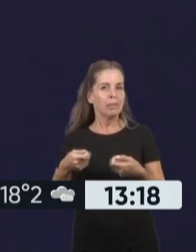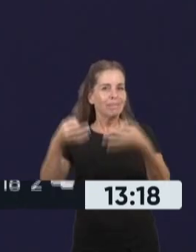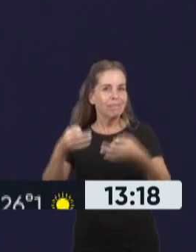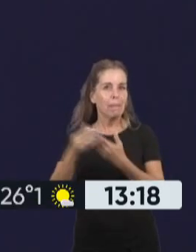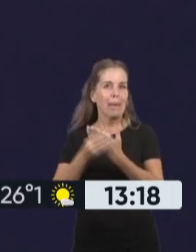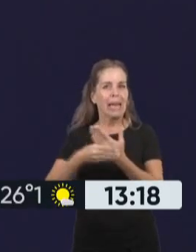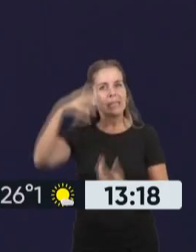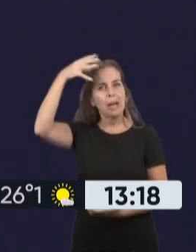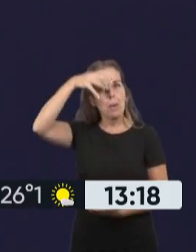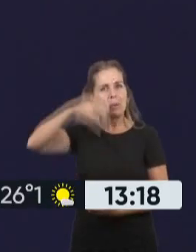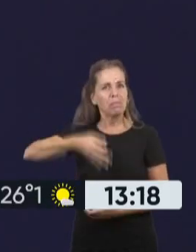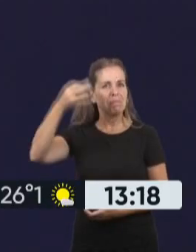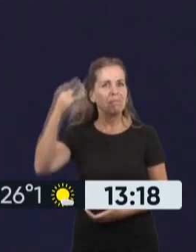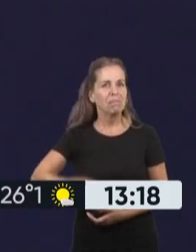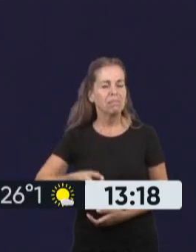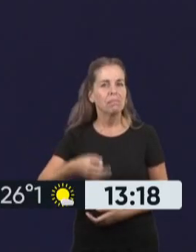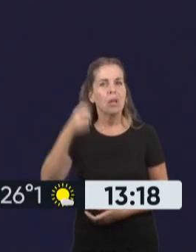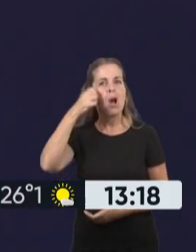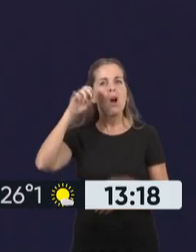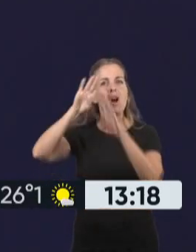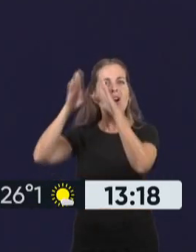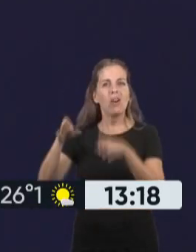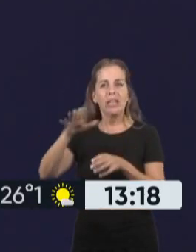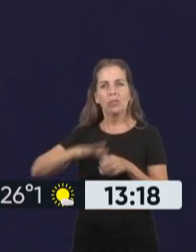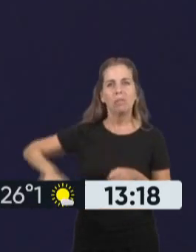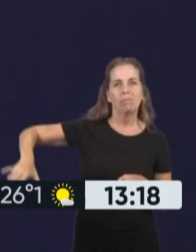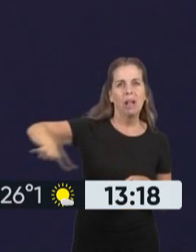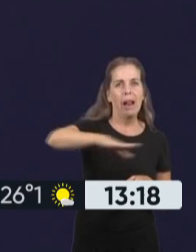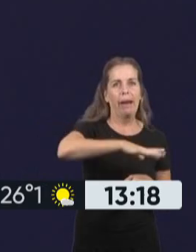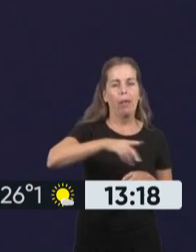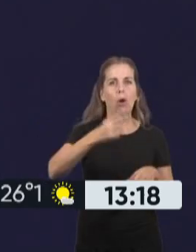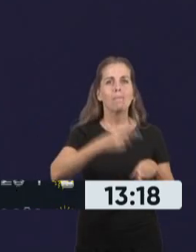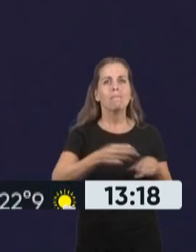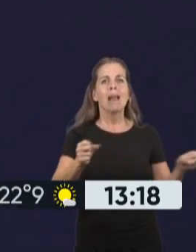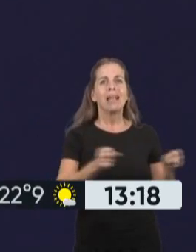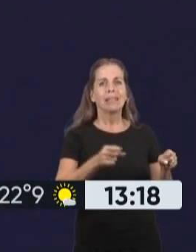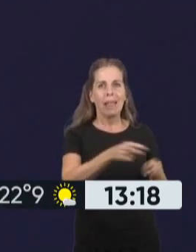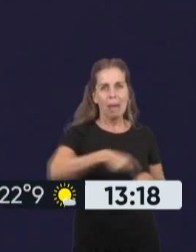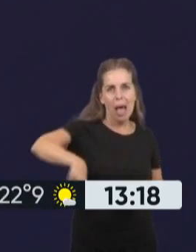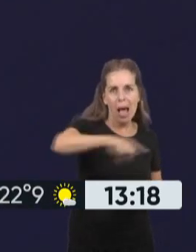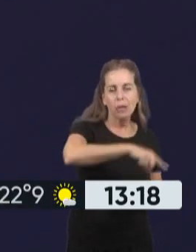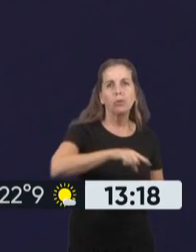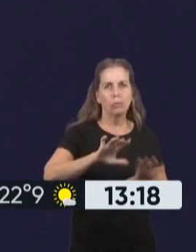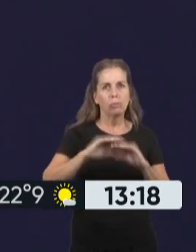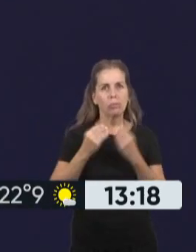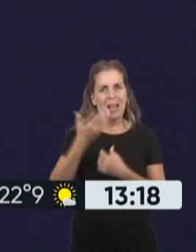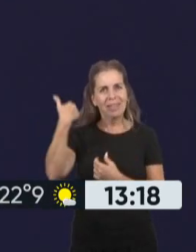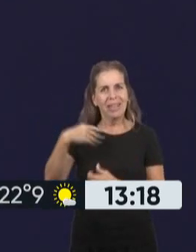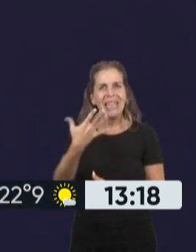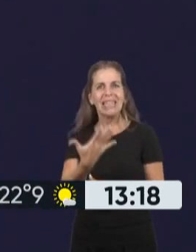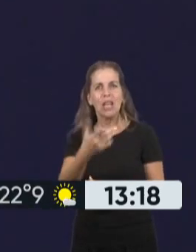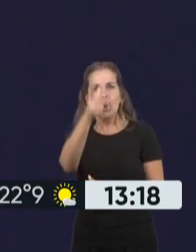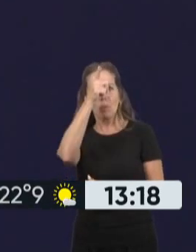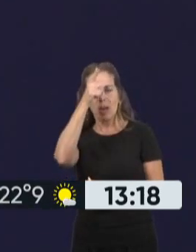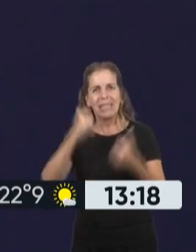ministra Bullrich, desplegaron en las inmediaciones del Congreso y de la Plaza de Mayo. Ayer 5 policías resultaron heridos por